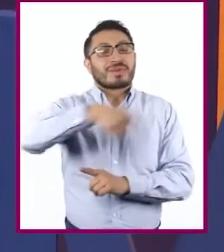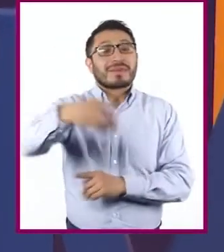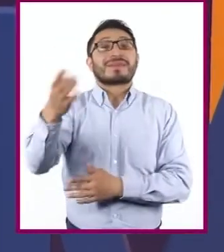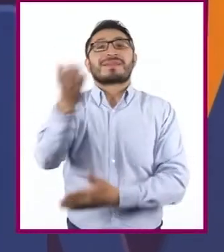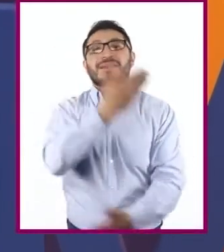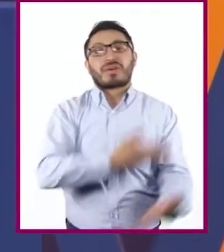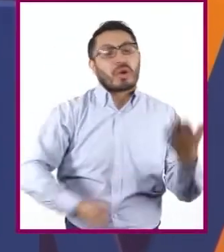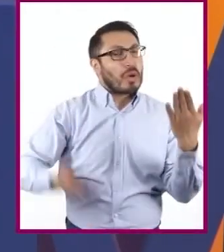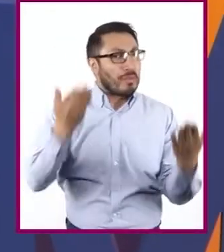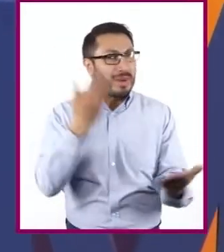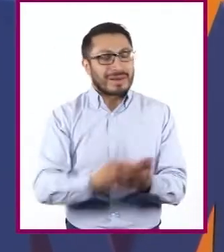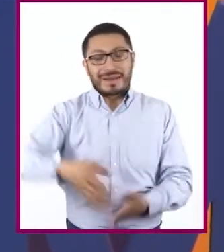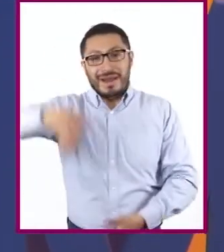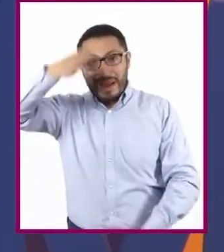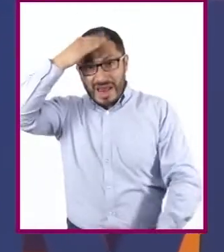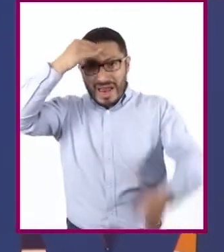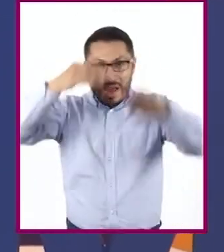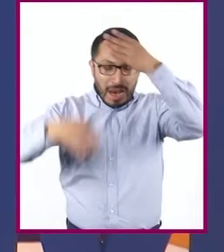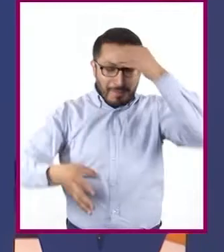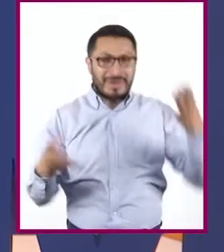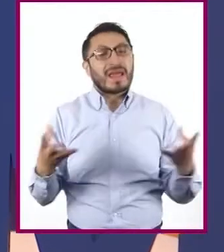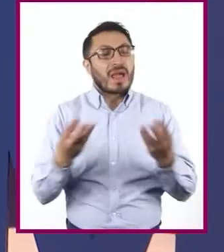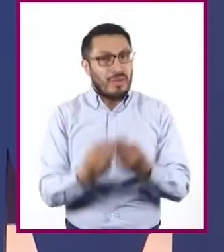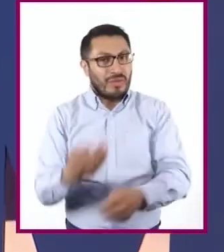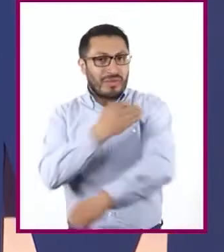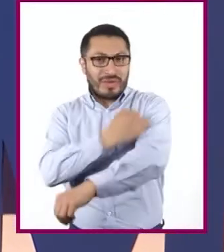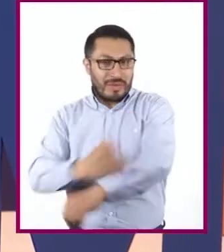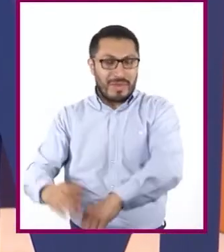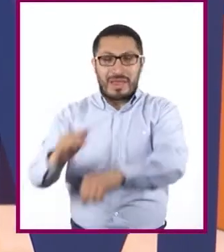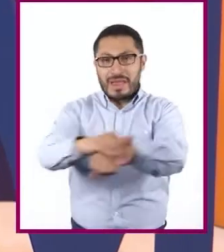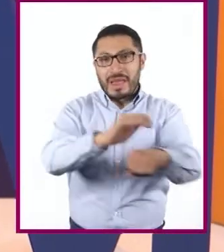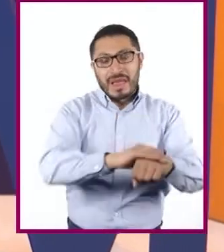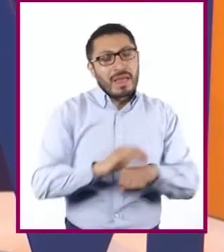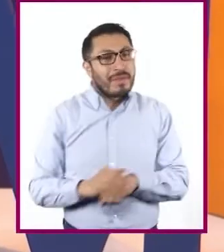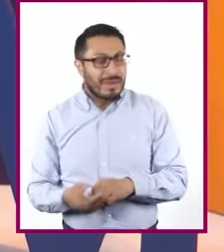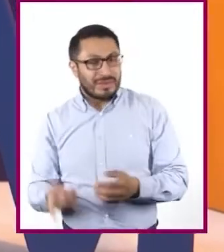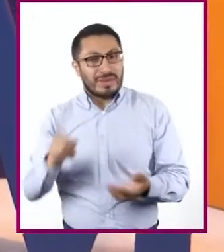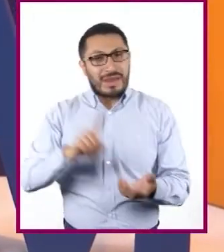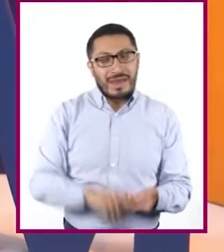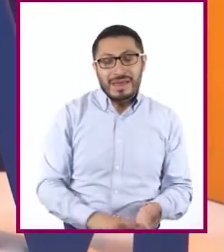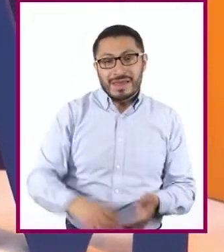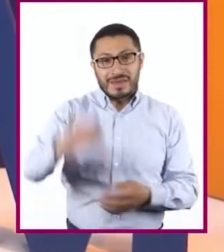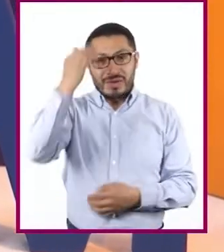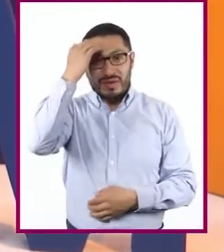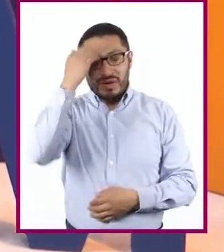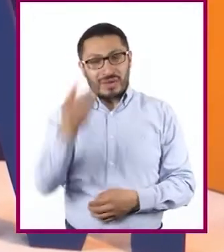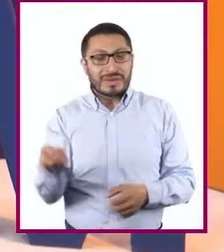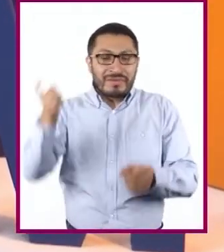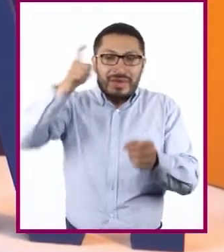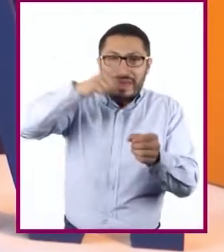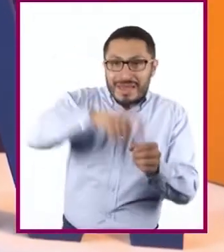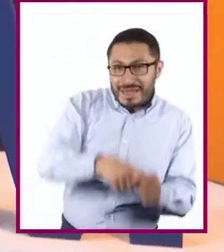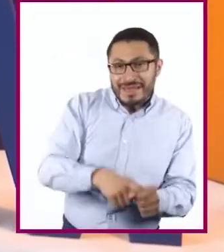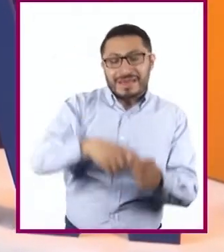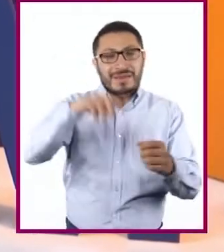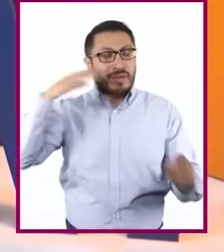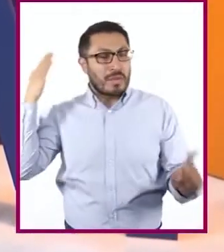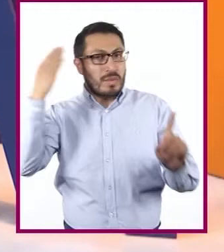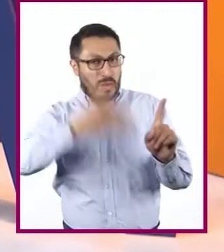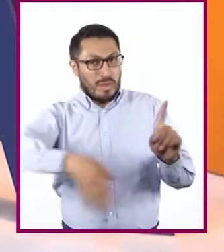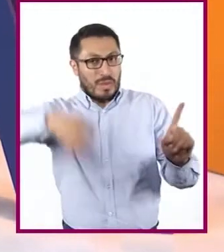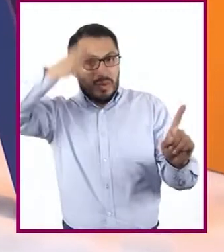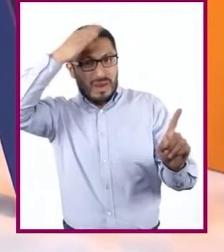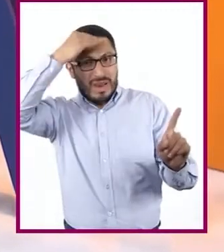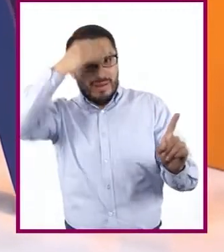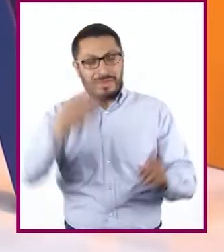con sus familiares y amigos. Como parte de los conocimientos relacionados con este aprendizaje esperado, conviene que